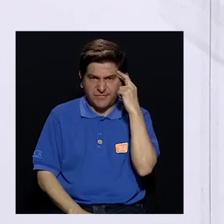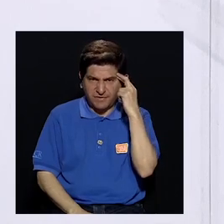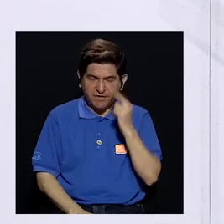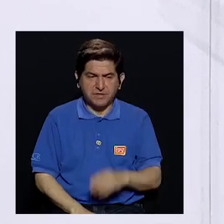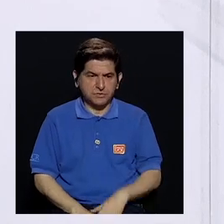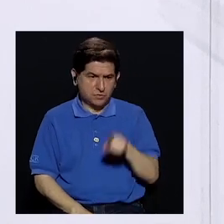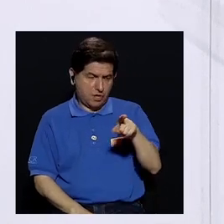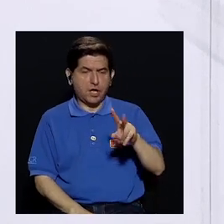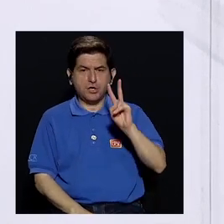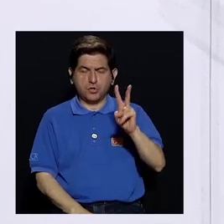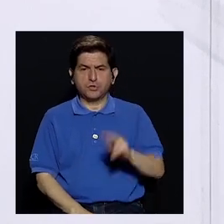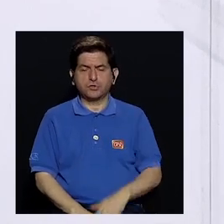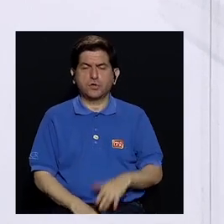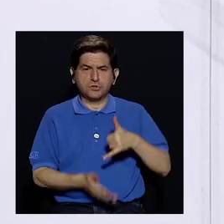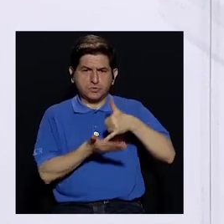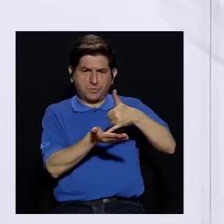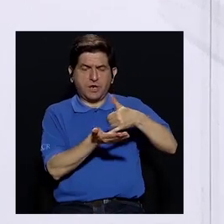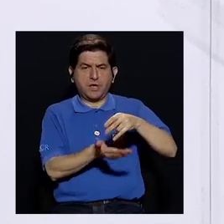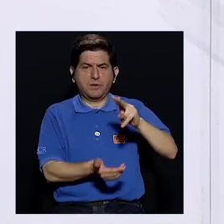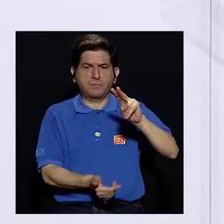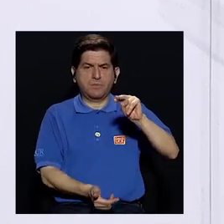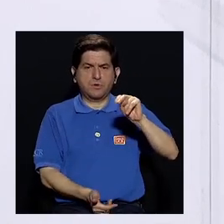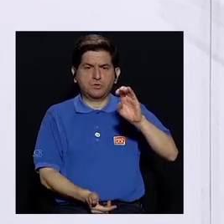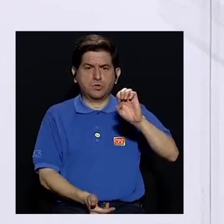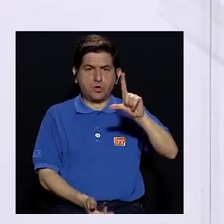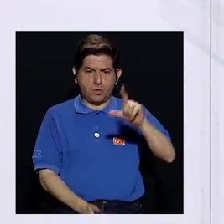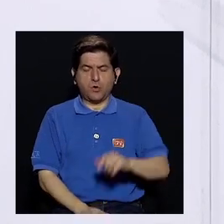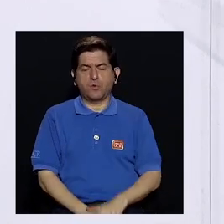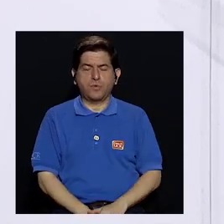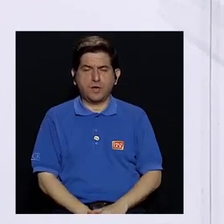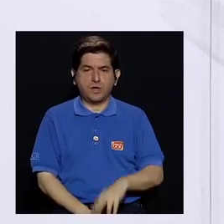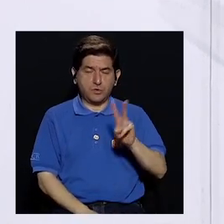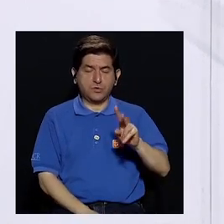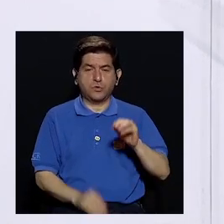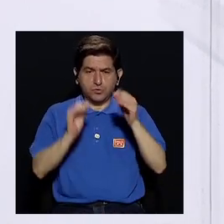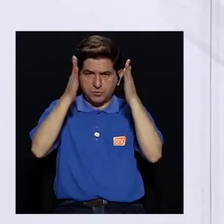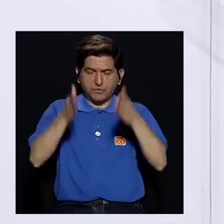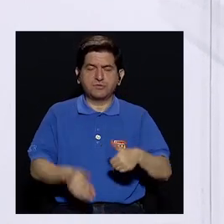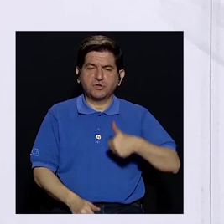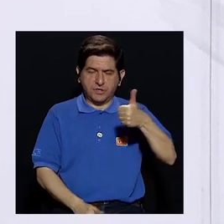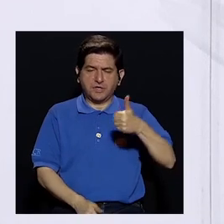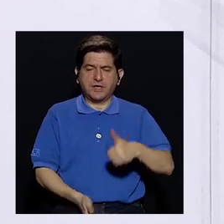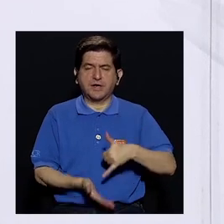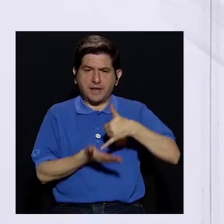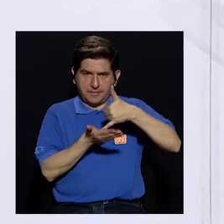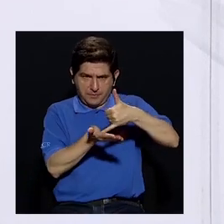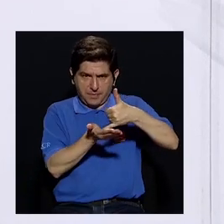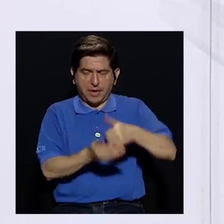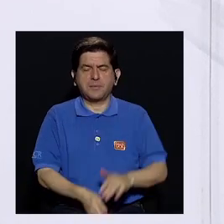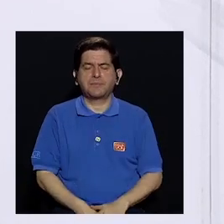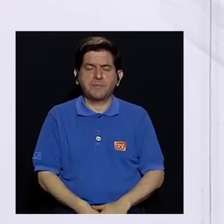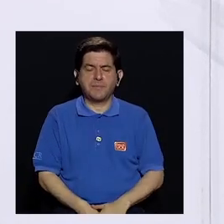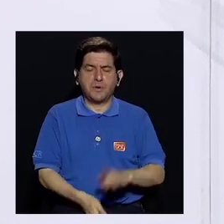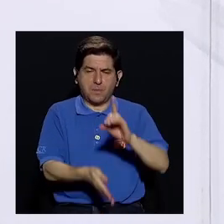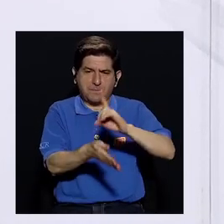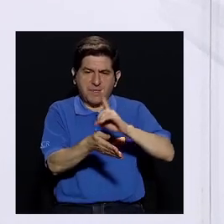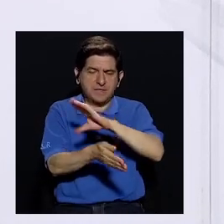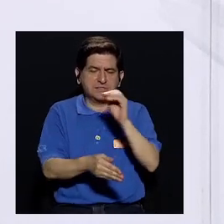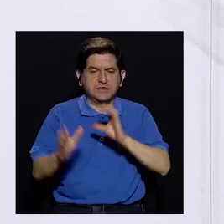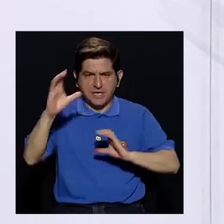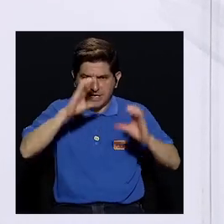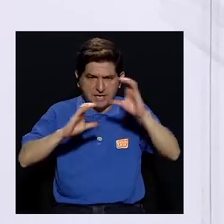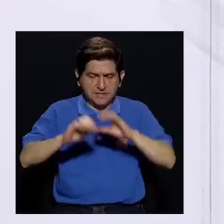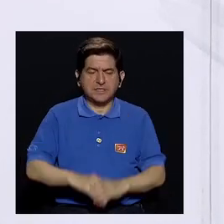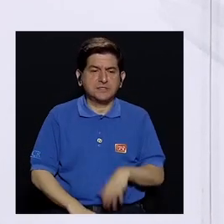ganaron dos premios nobel también el profesor usted y el profesor del bar ganar un premio nobel de medicina y ciencias